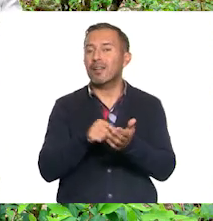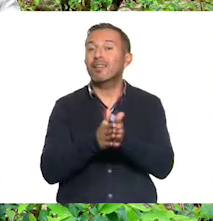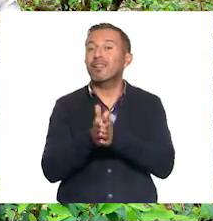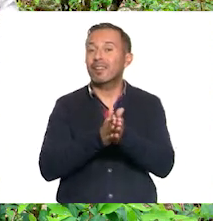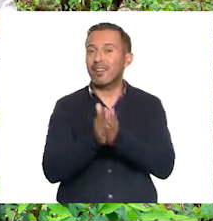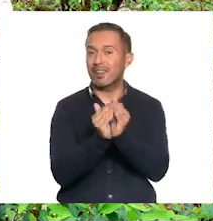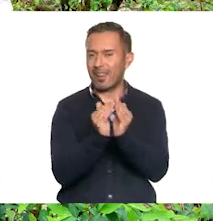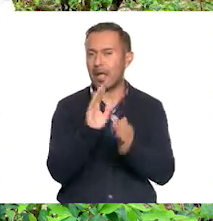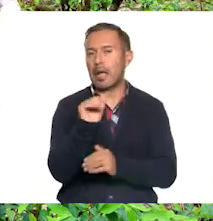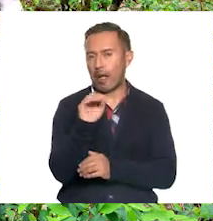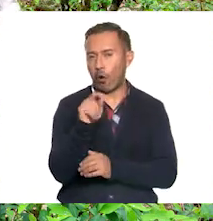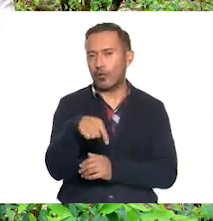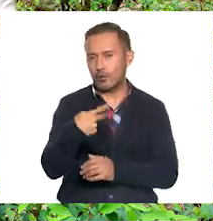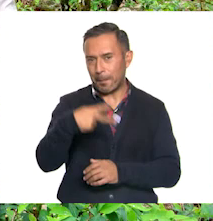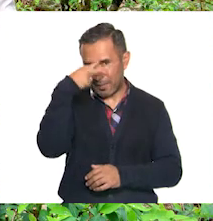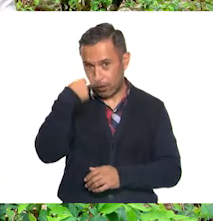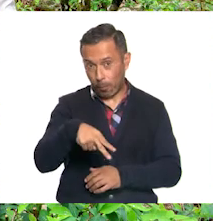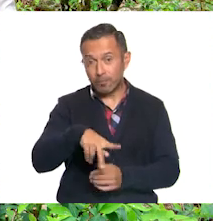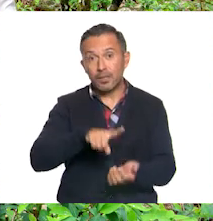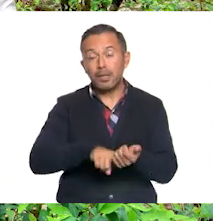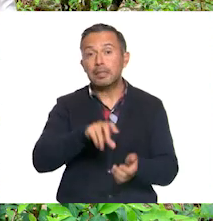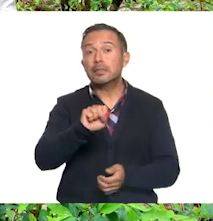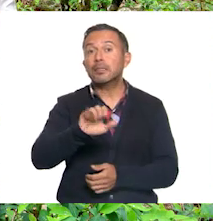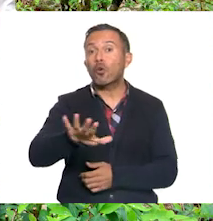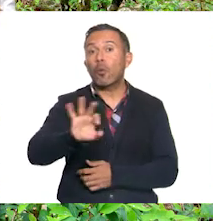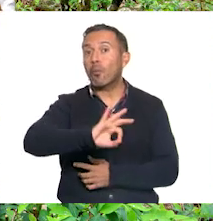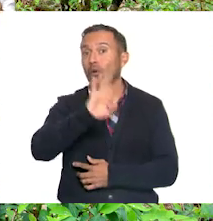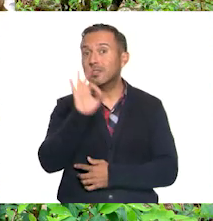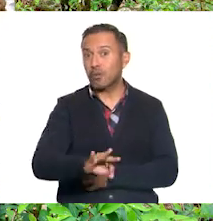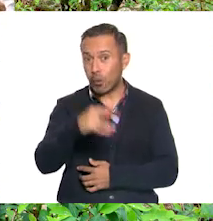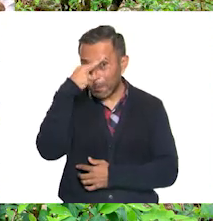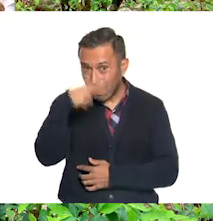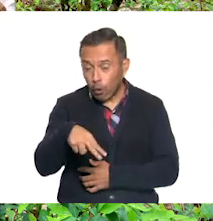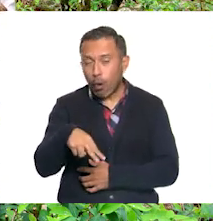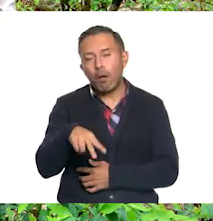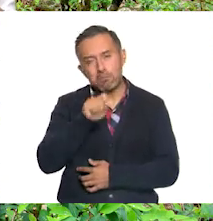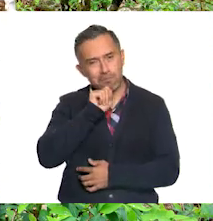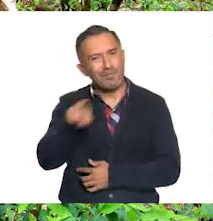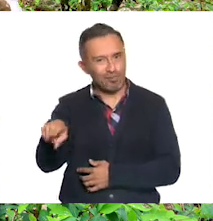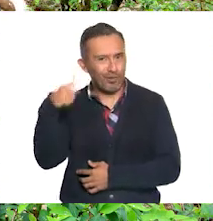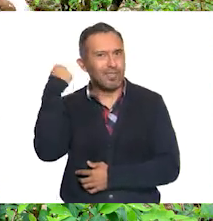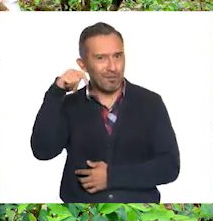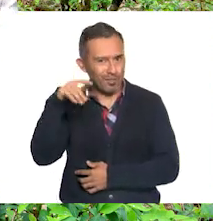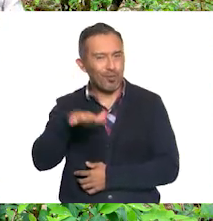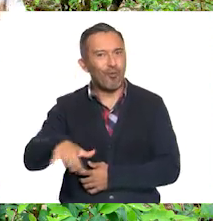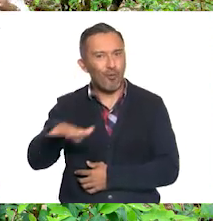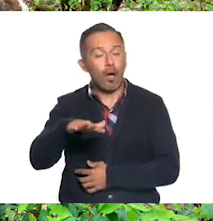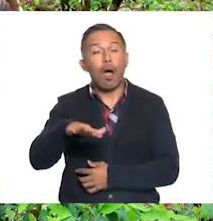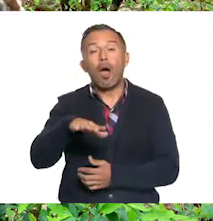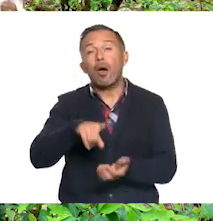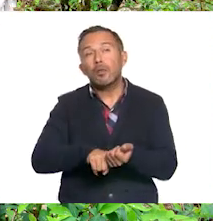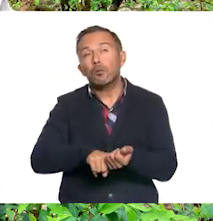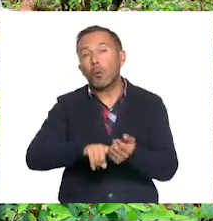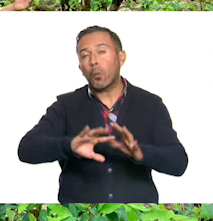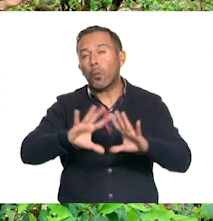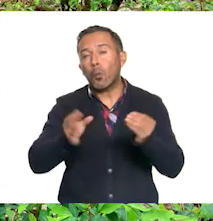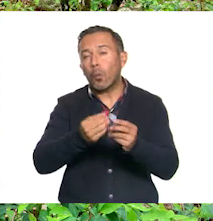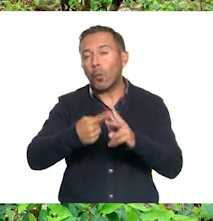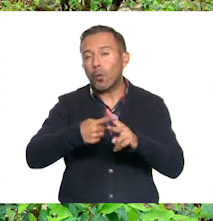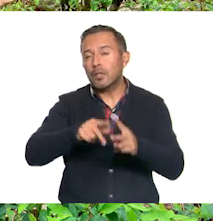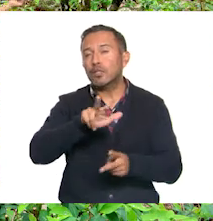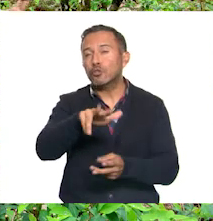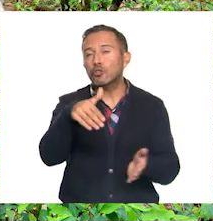El 65% de la producción nacional se obtiene del estado. Más de 18 mil